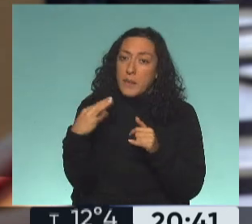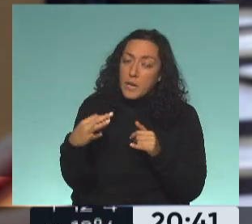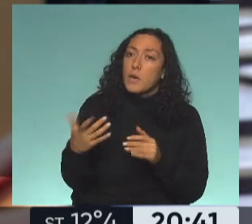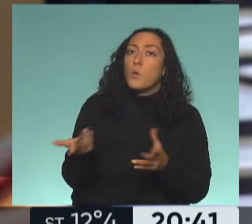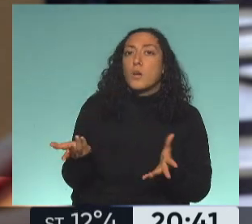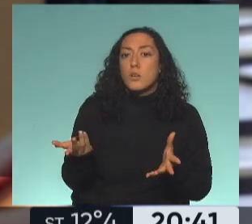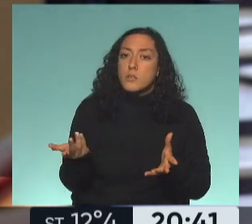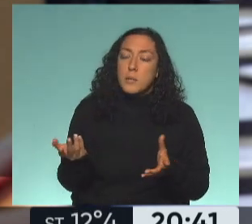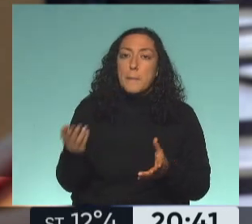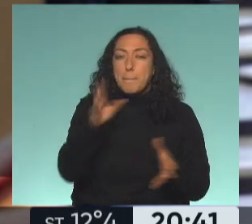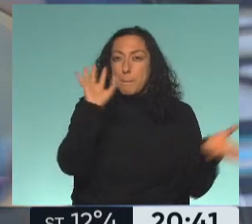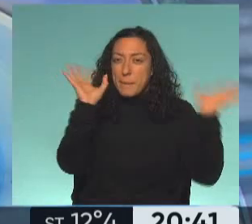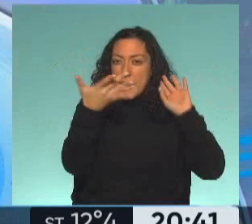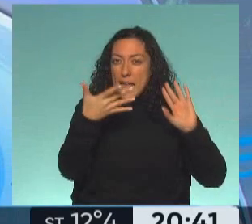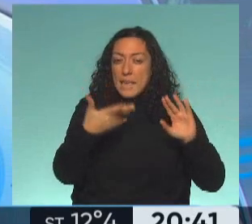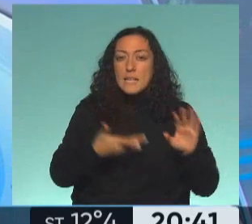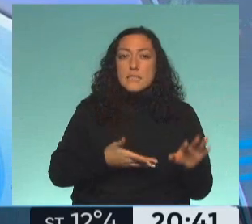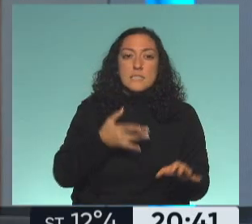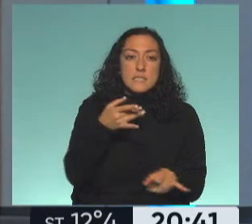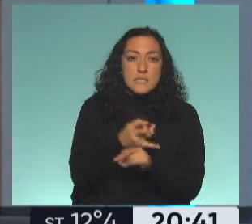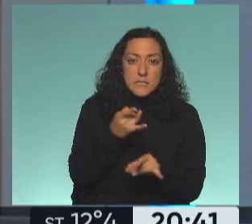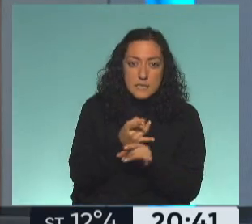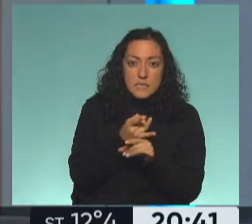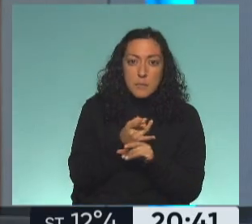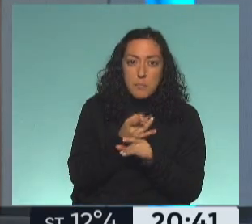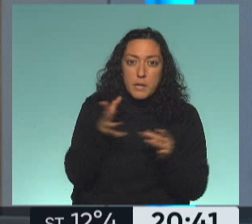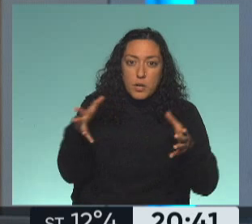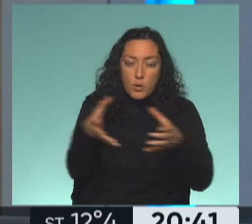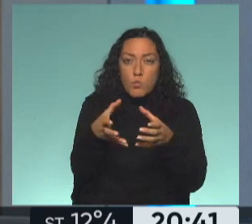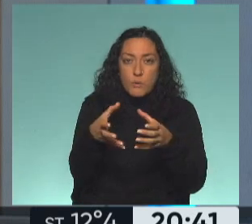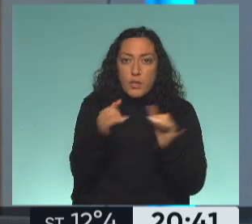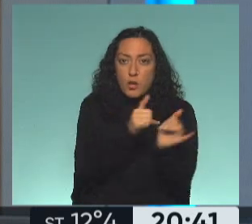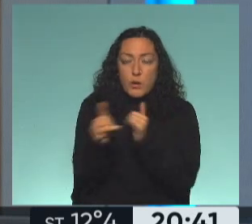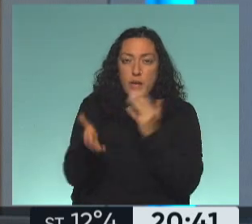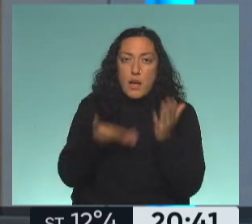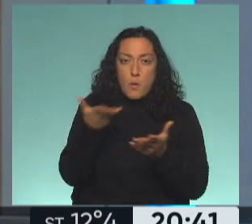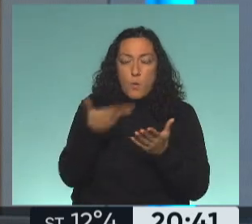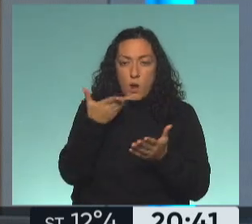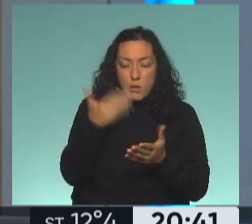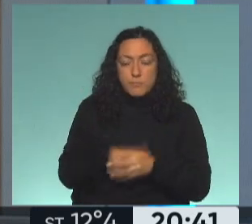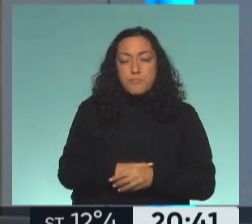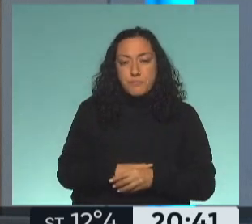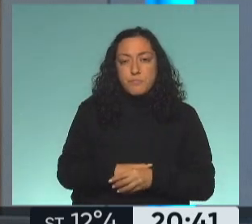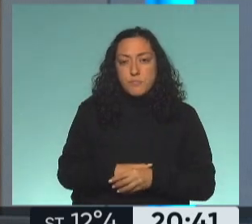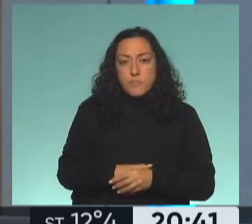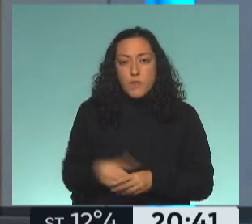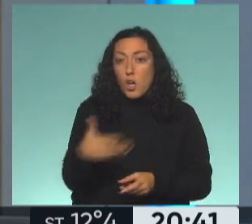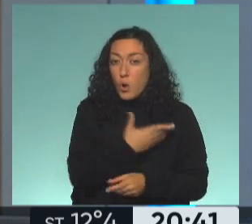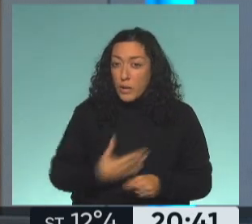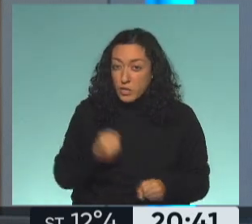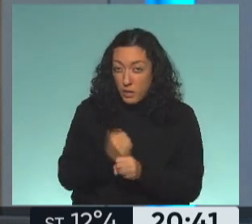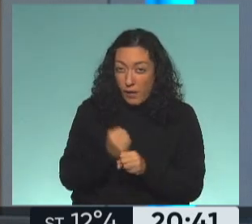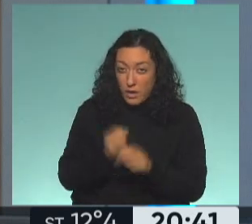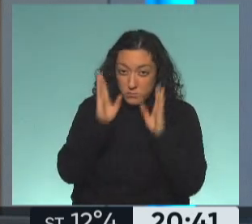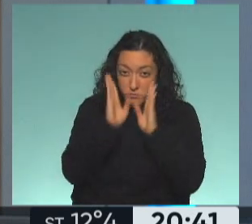bueno, Milei específicamente siempre también va a ese segmento. ¿Qué se está haciendo desde el gobierno? ¿Se está haciendo algo conscientemente para trabajar en